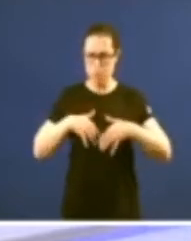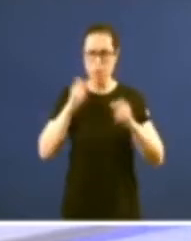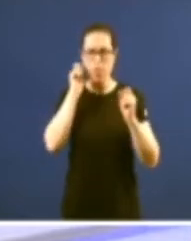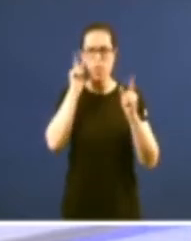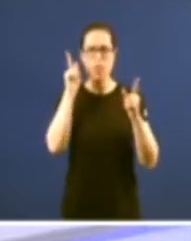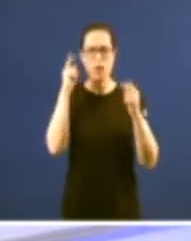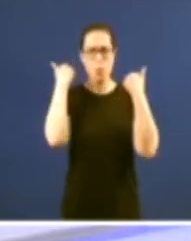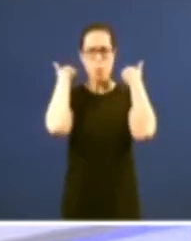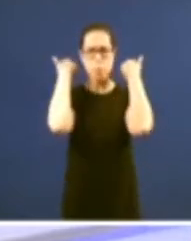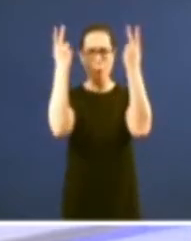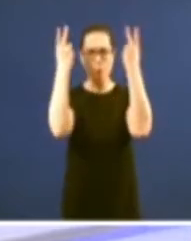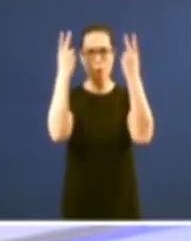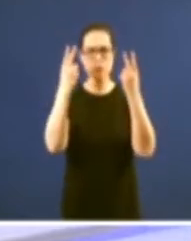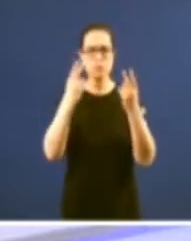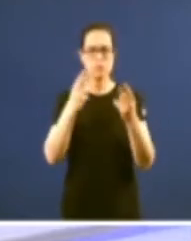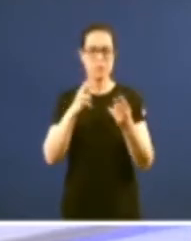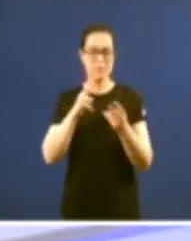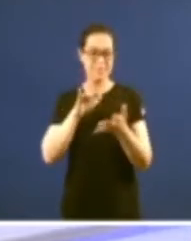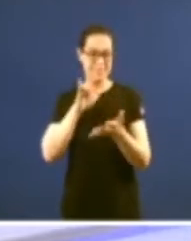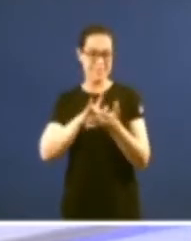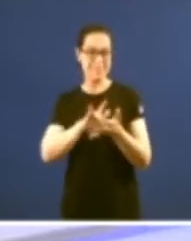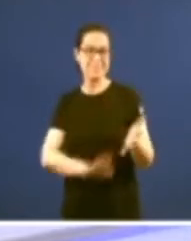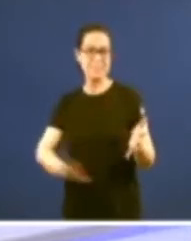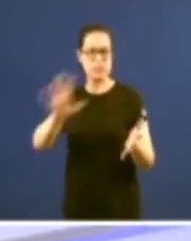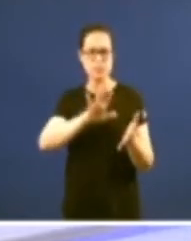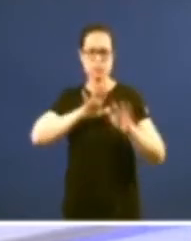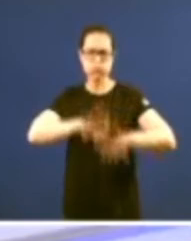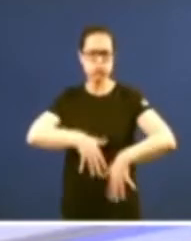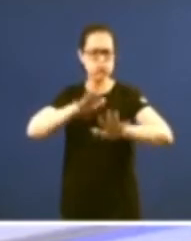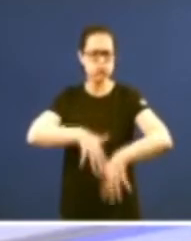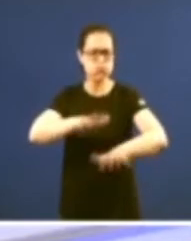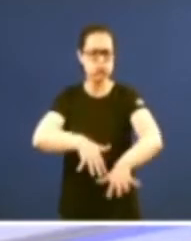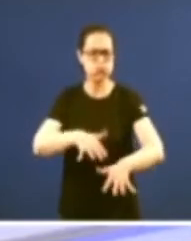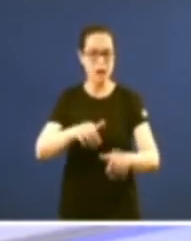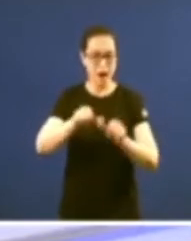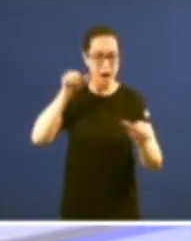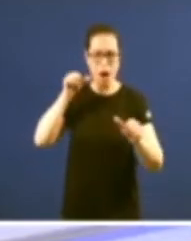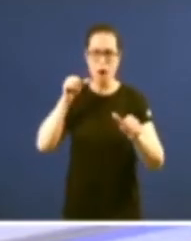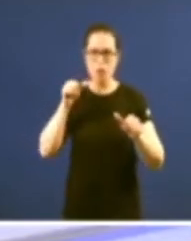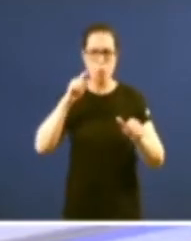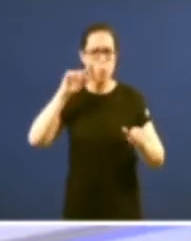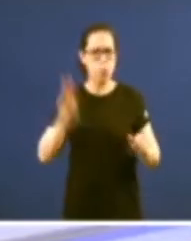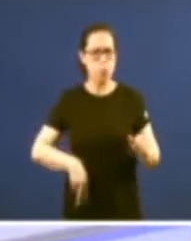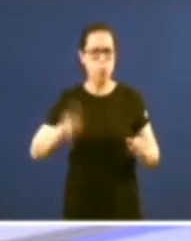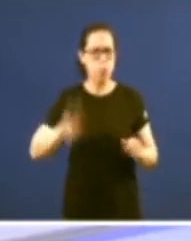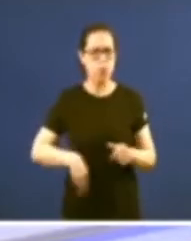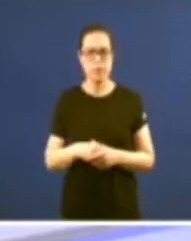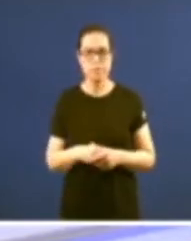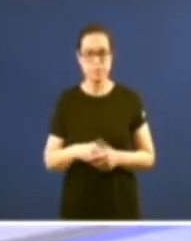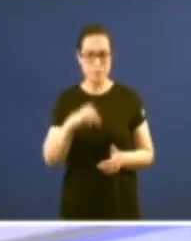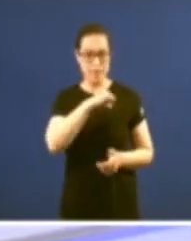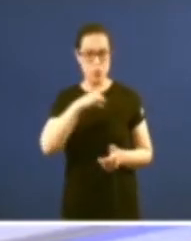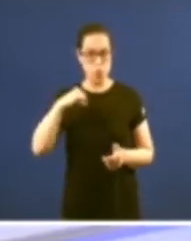milleiros de manifestantes en los cuatro puntos cardinales de nuestra tierra. Fue o nunca visto. La propia autonomía, no sé